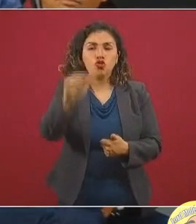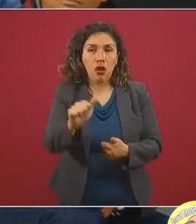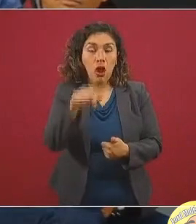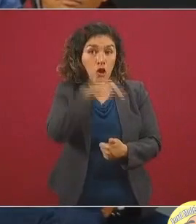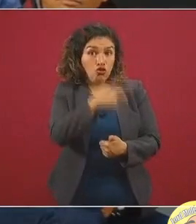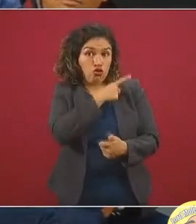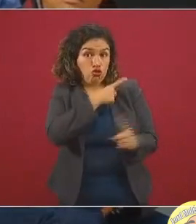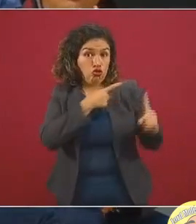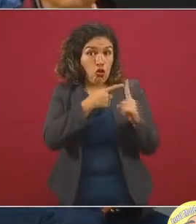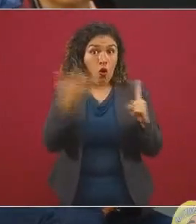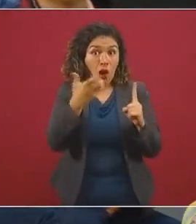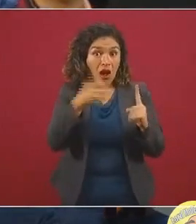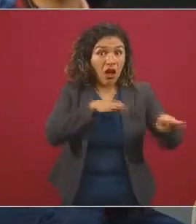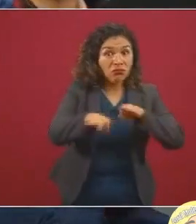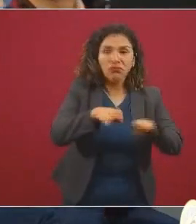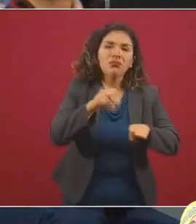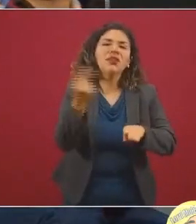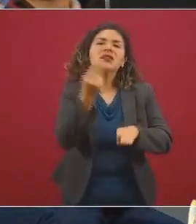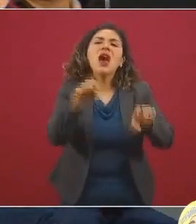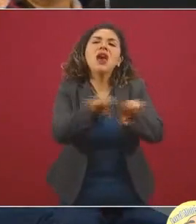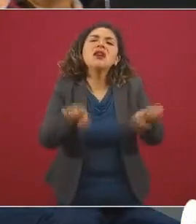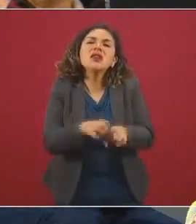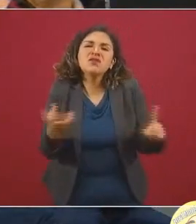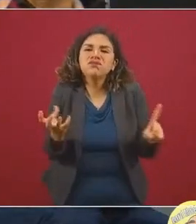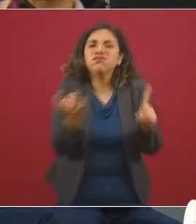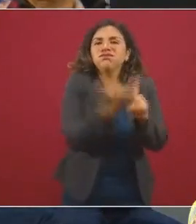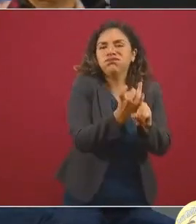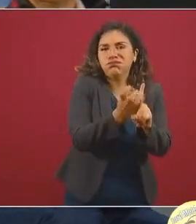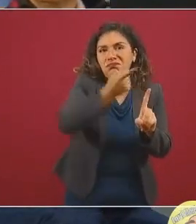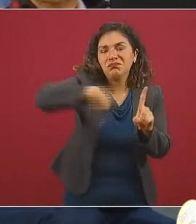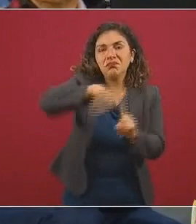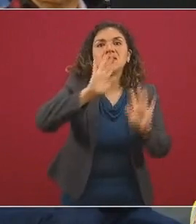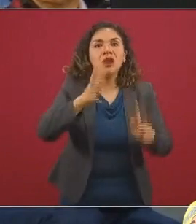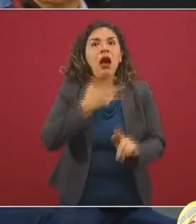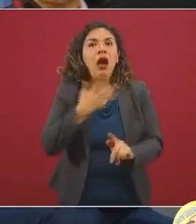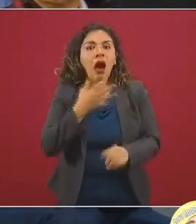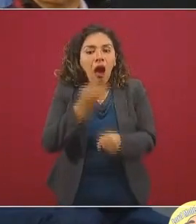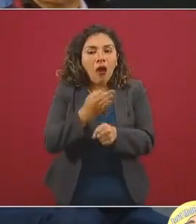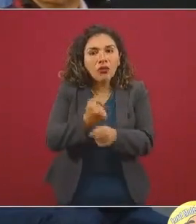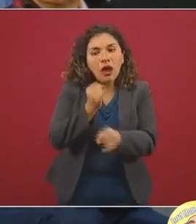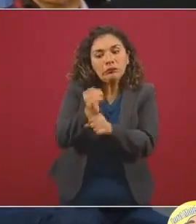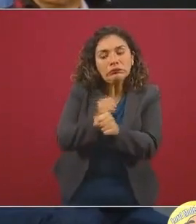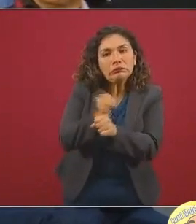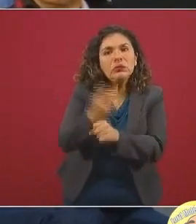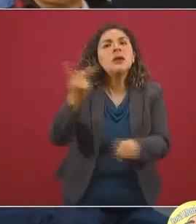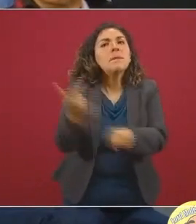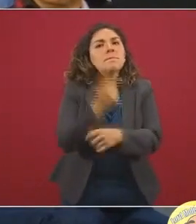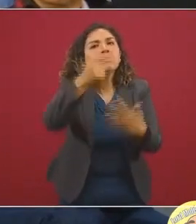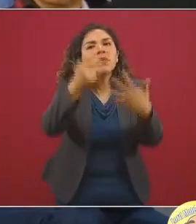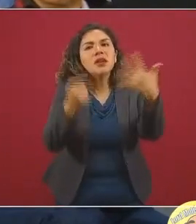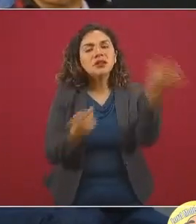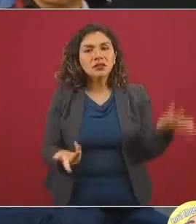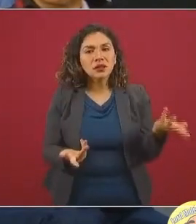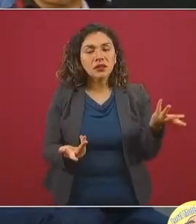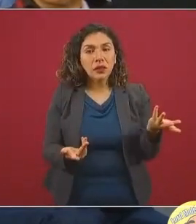solo, necesitaba de estas personas que al parecer pues ya también están en investigación. ¿Qué va a pasar con ellos? Y